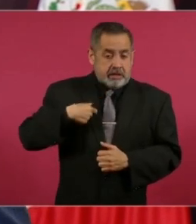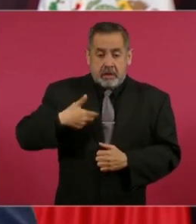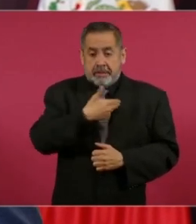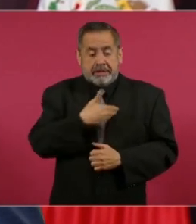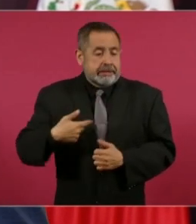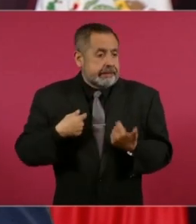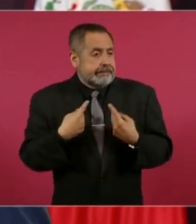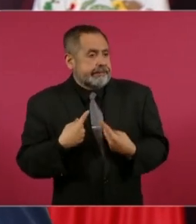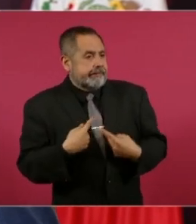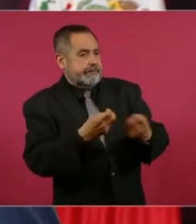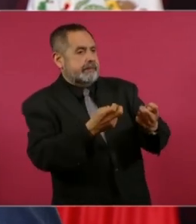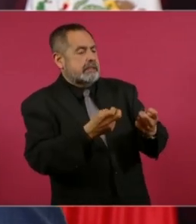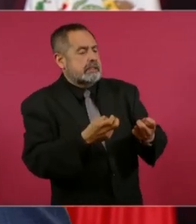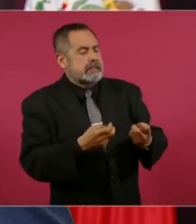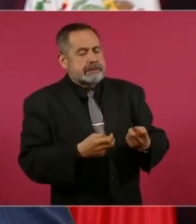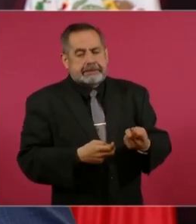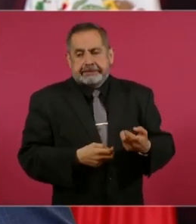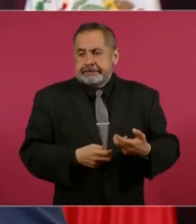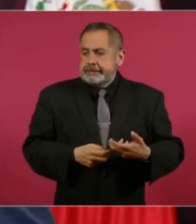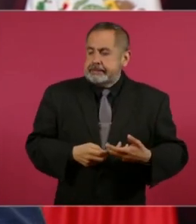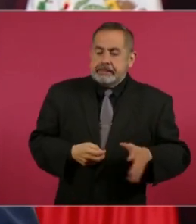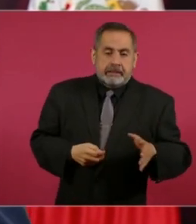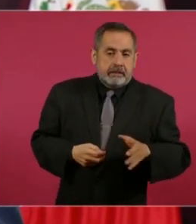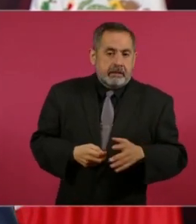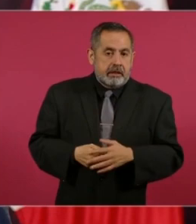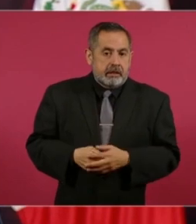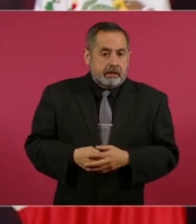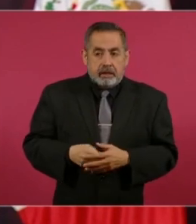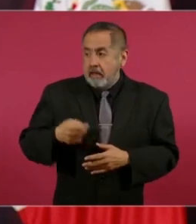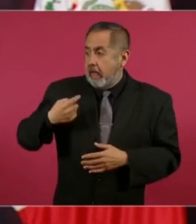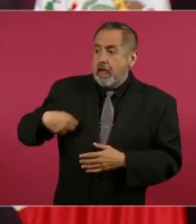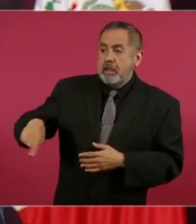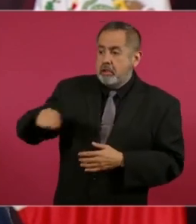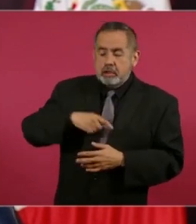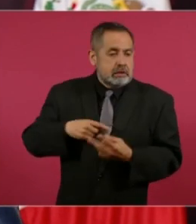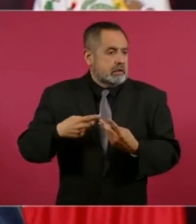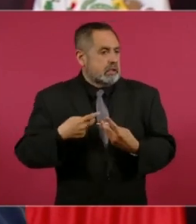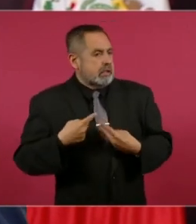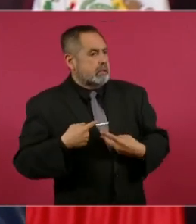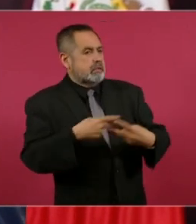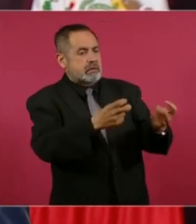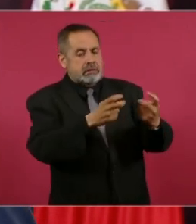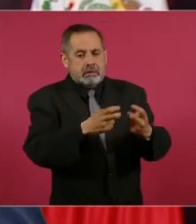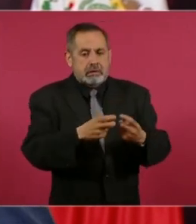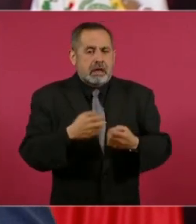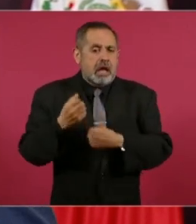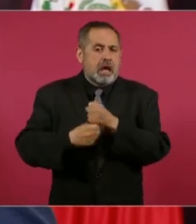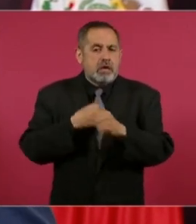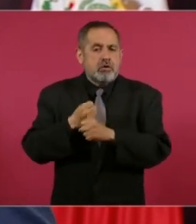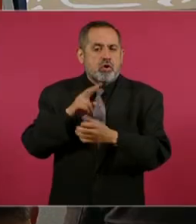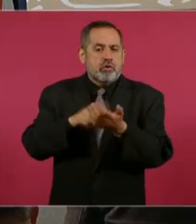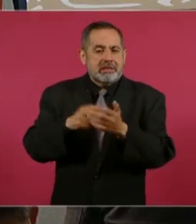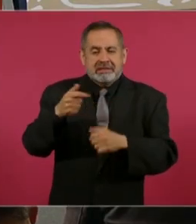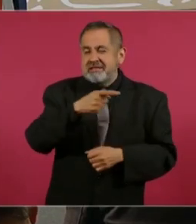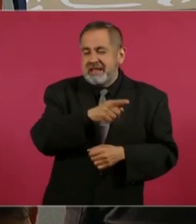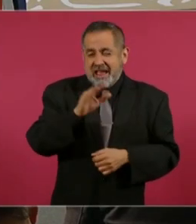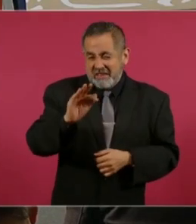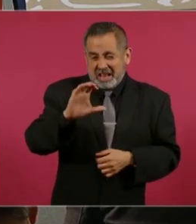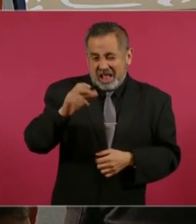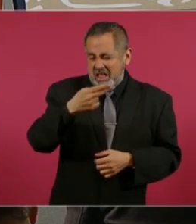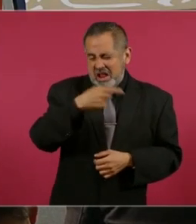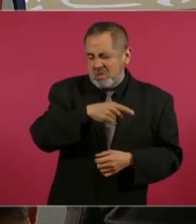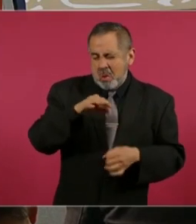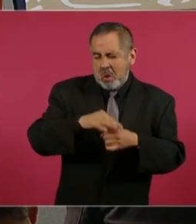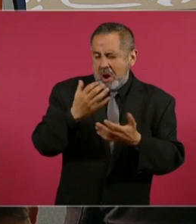presidencia, no, cuando nos robaron la presidencia en el 2006, porque Calderón no ganó,